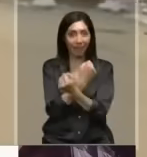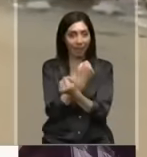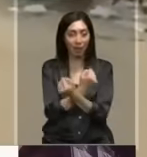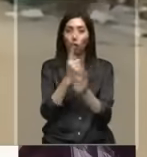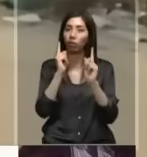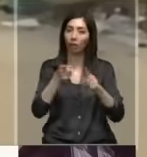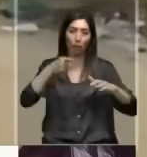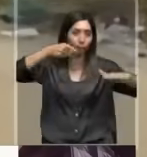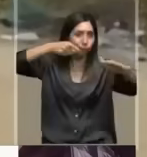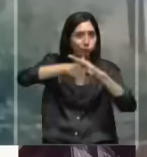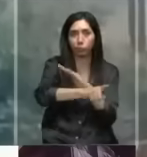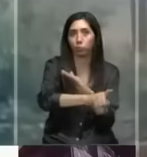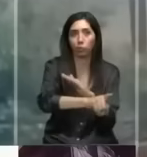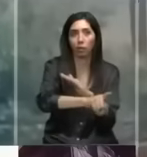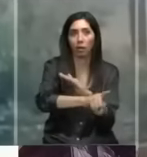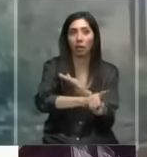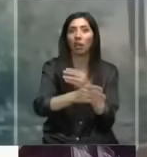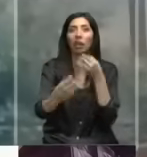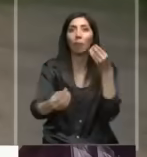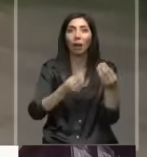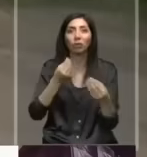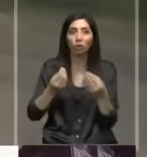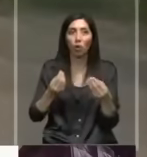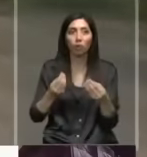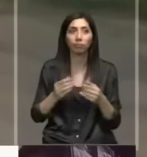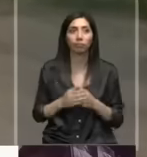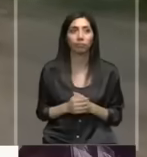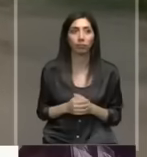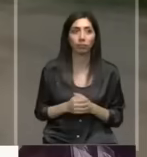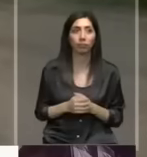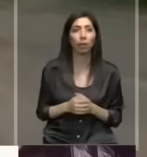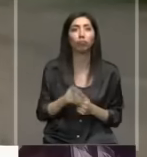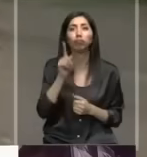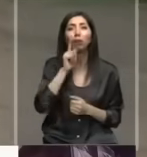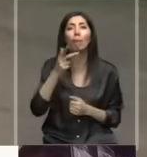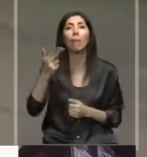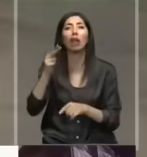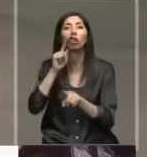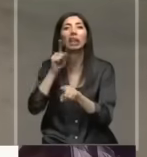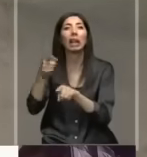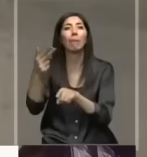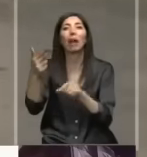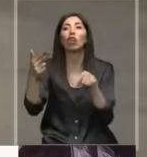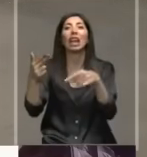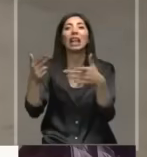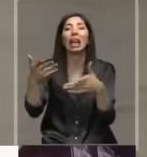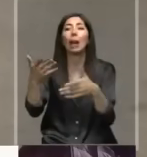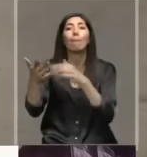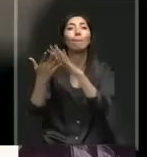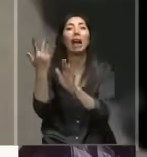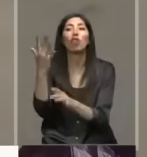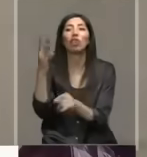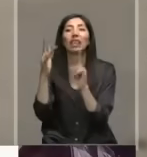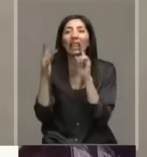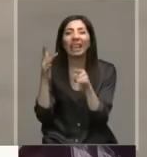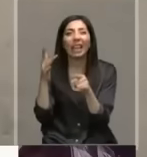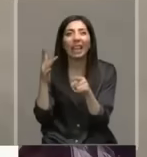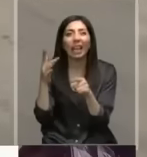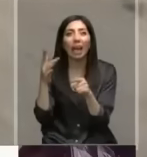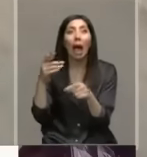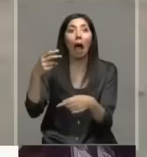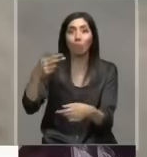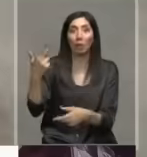esta toma, pero fueron recibidos así. ¿Qué hace bueno en la mano? ¿Qué tiene ahí? ¿O fierro, no? ¿O